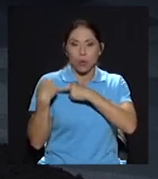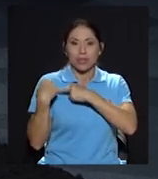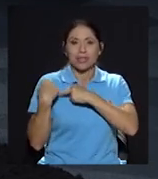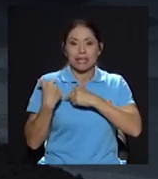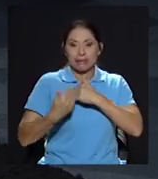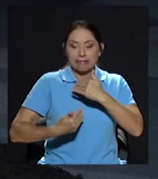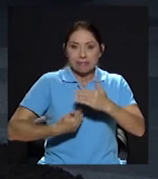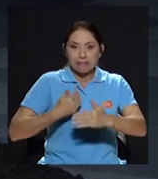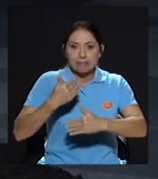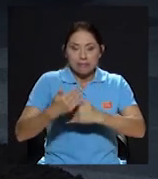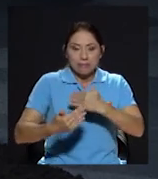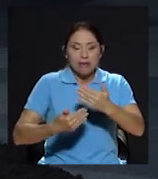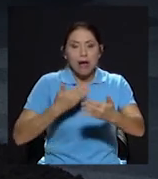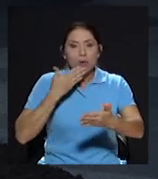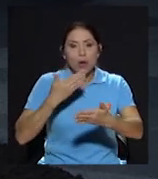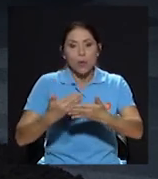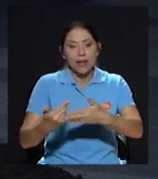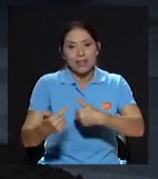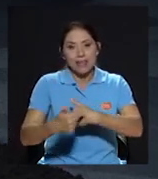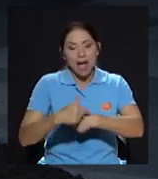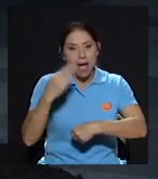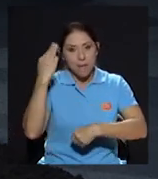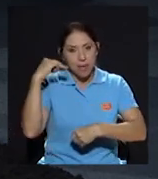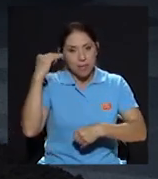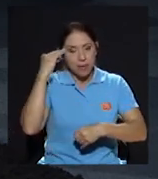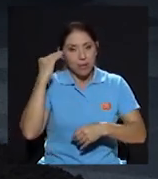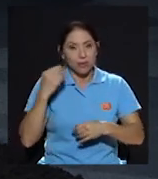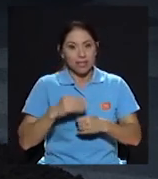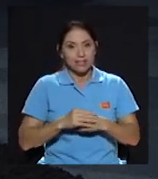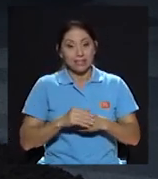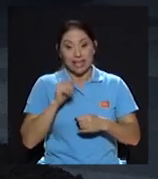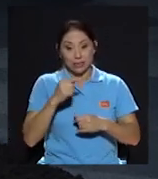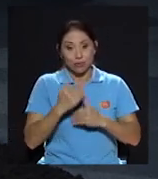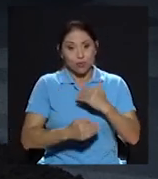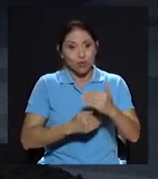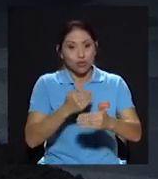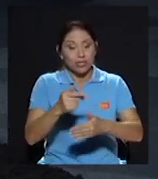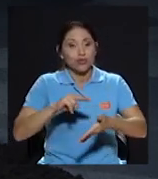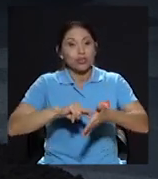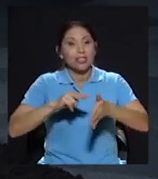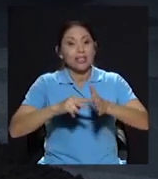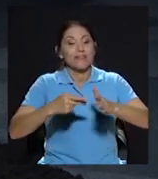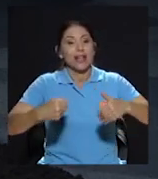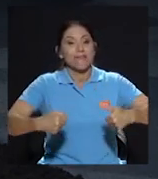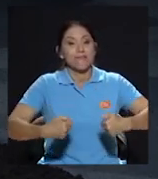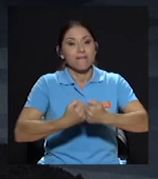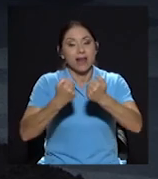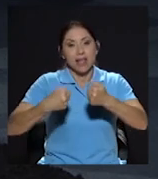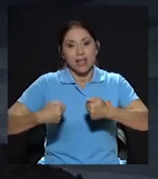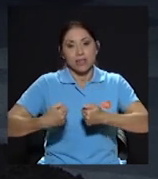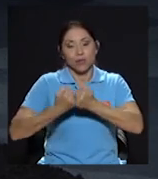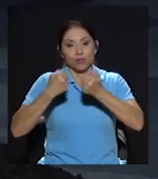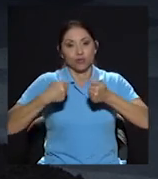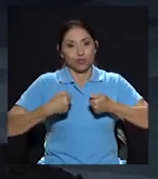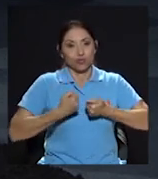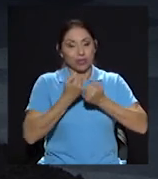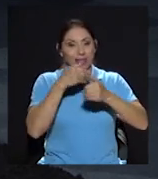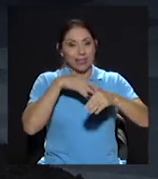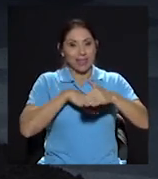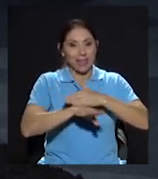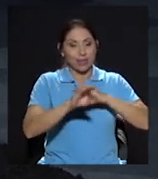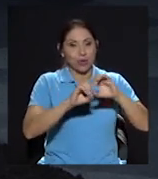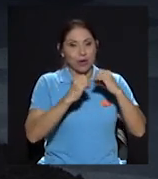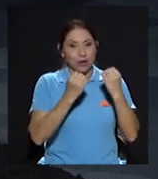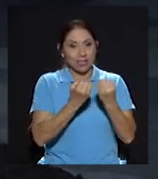a una etapa de madurez procesos que significan retos para lo interno en la organización retos para la